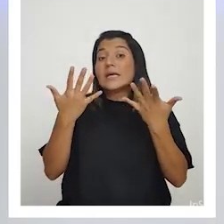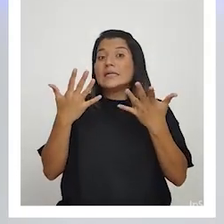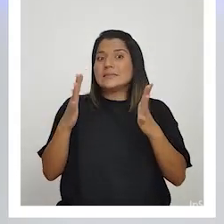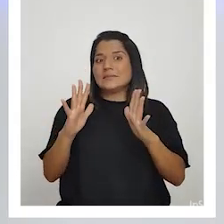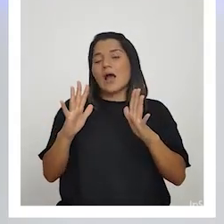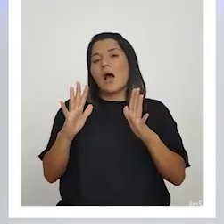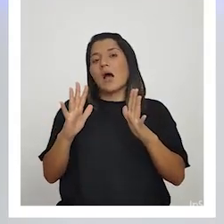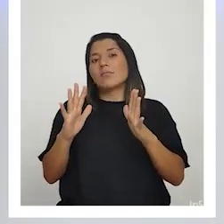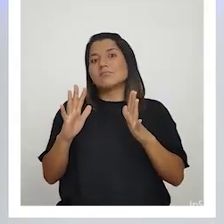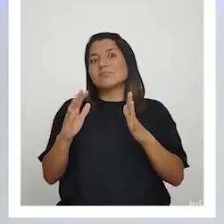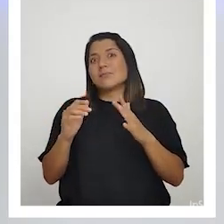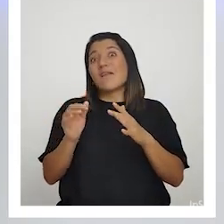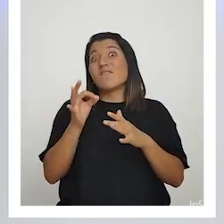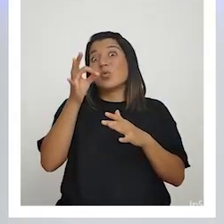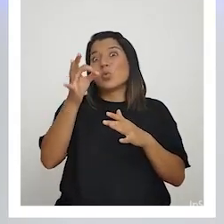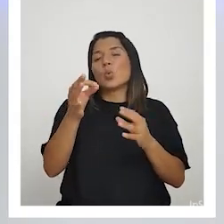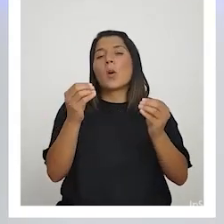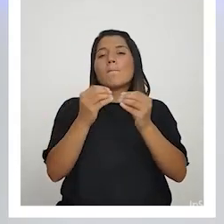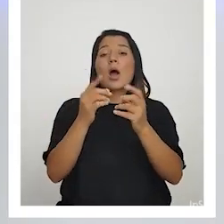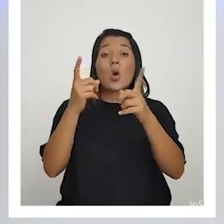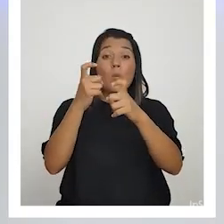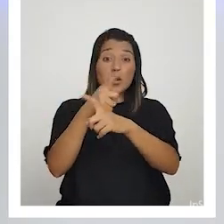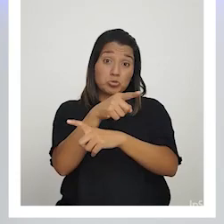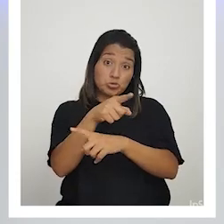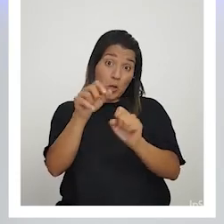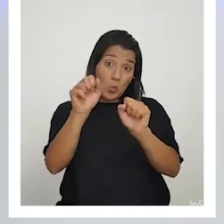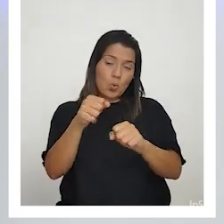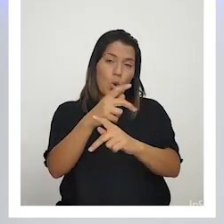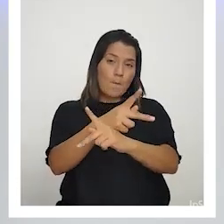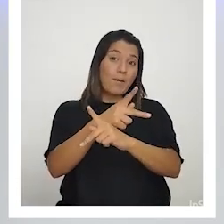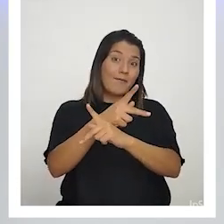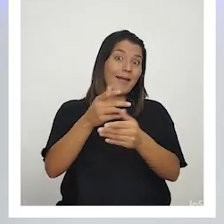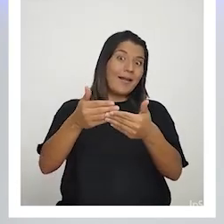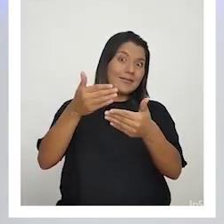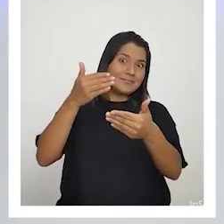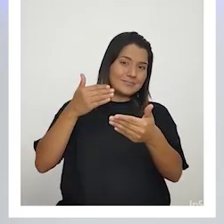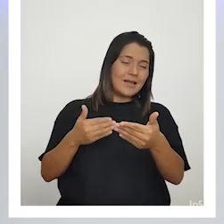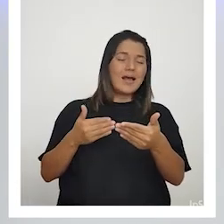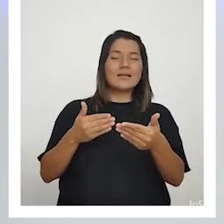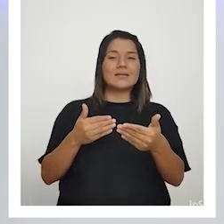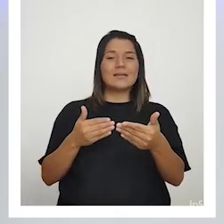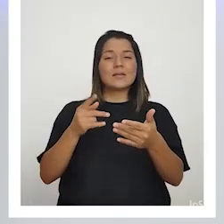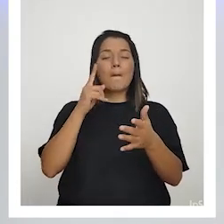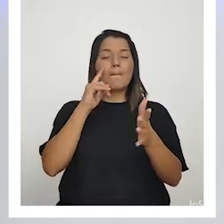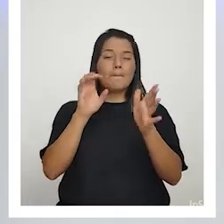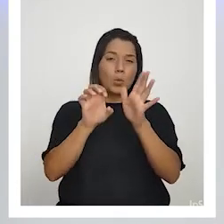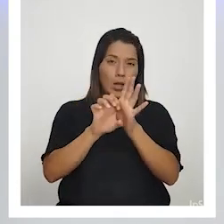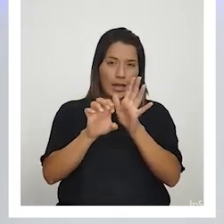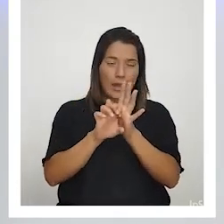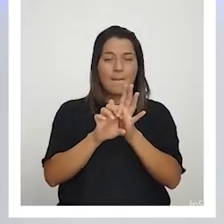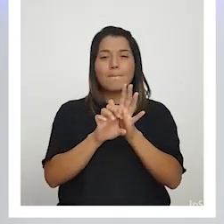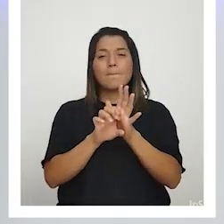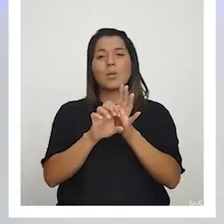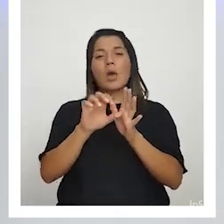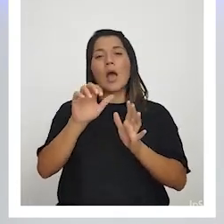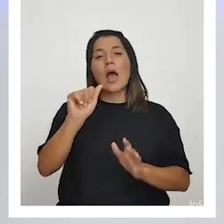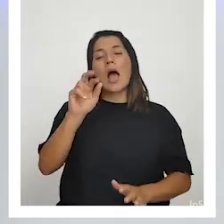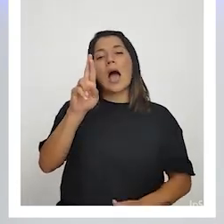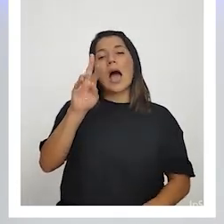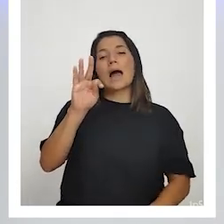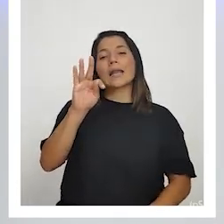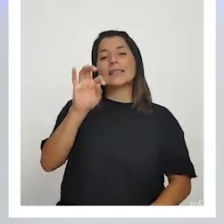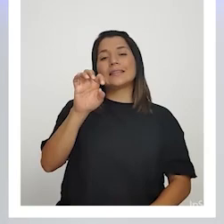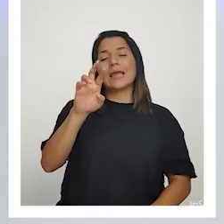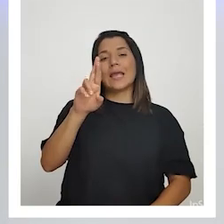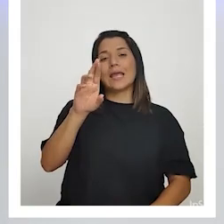desde meses o años atrás, ¿verdad? Lo que es por ejemplo, lo que es arteriosclerosis, que es el acúmulo de grasa a